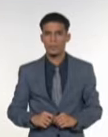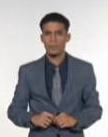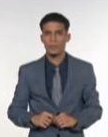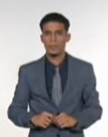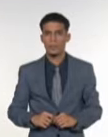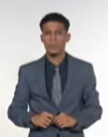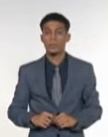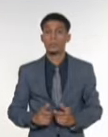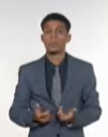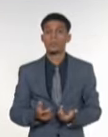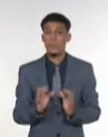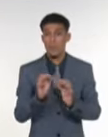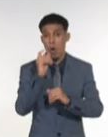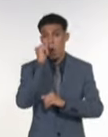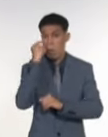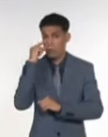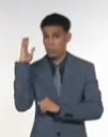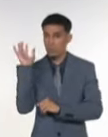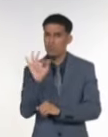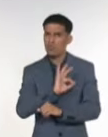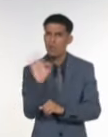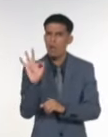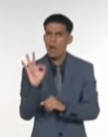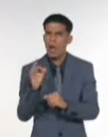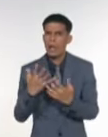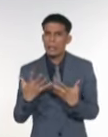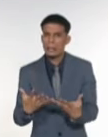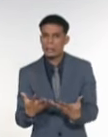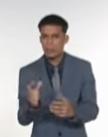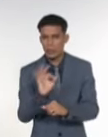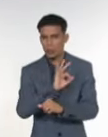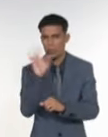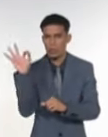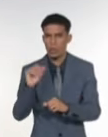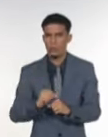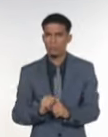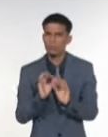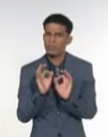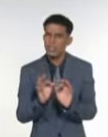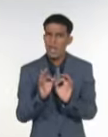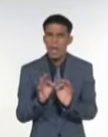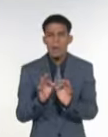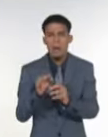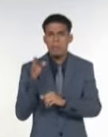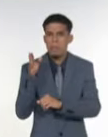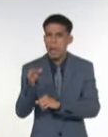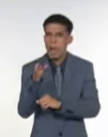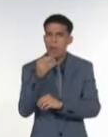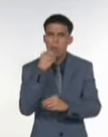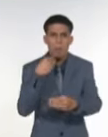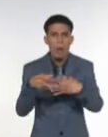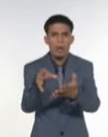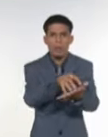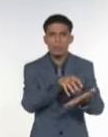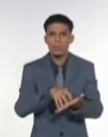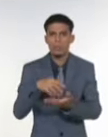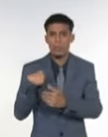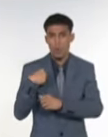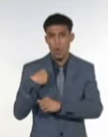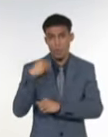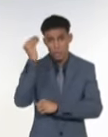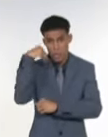era un hombre que no se cansaba. Tato era el hombre que yo me podía ir para donde quiera y yo sabía que Garabato estaba